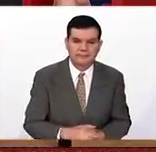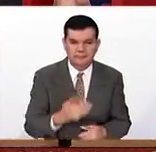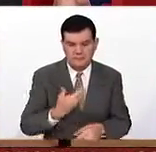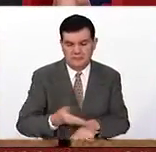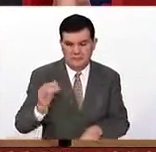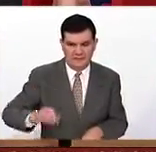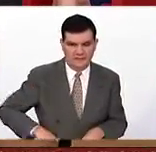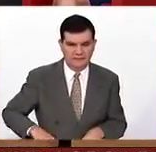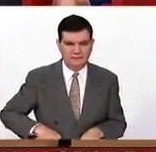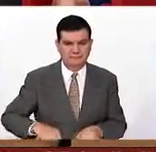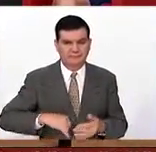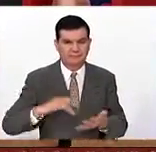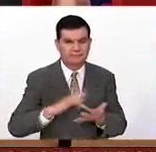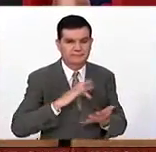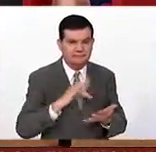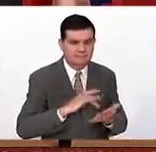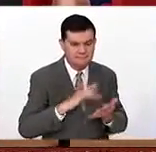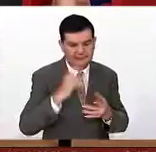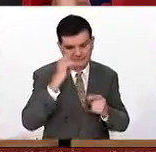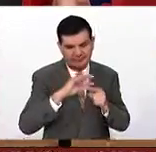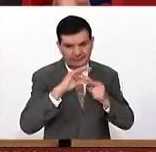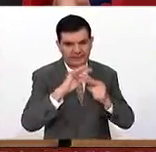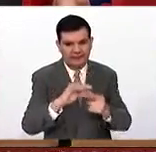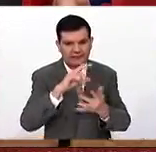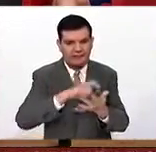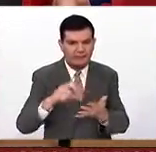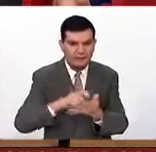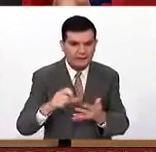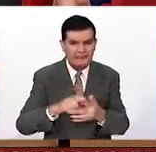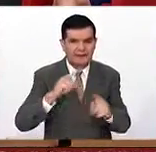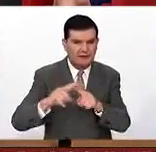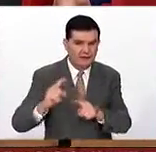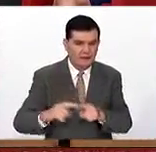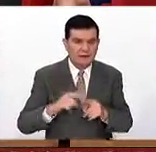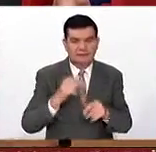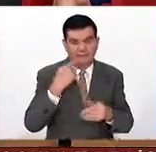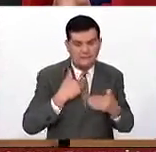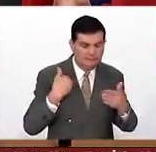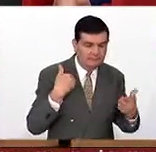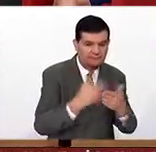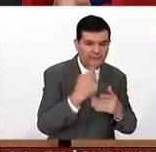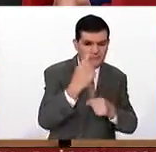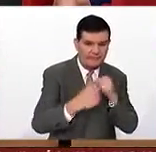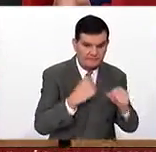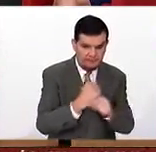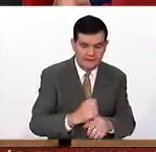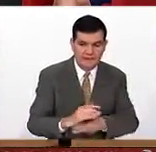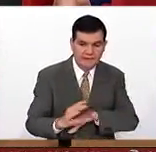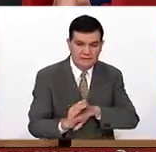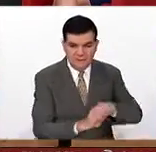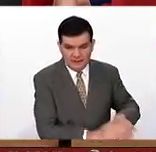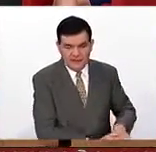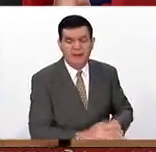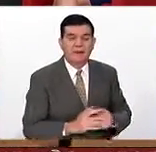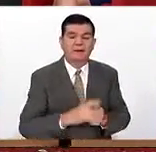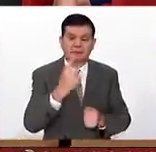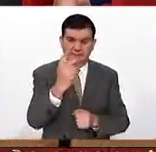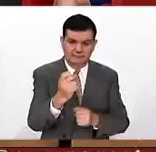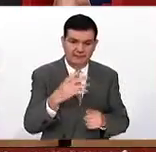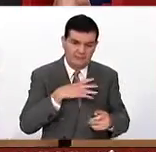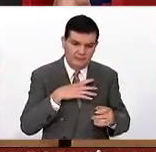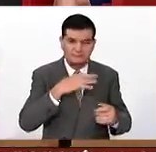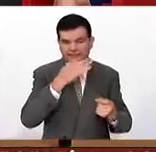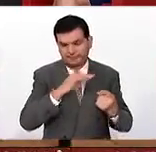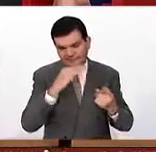interesantes esas aportaciones que hacen para guiarnos sobre los productos de consumo durante todo el año ahora bien durante el año justamente y